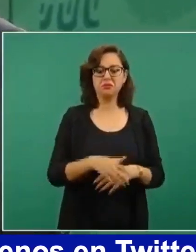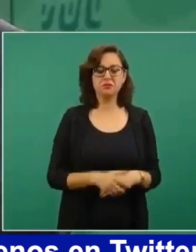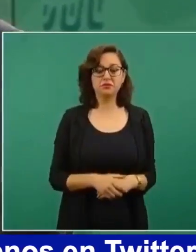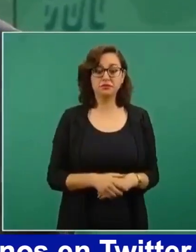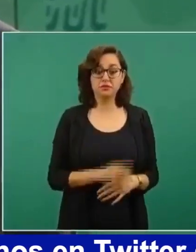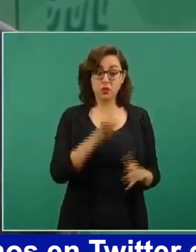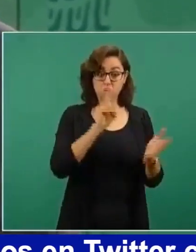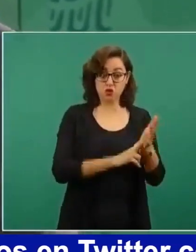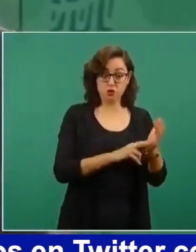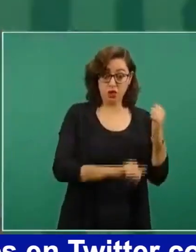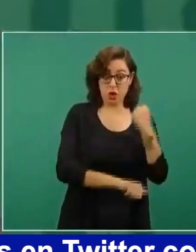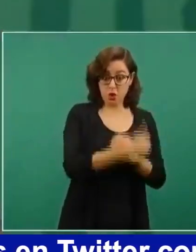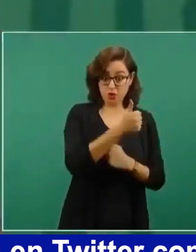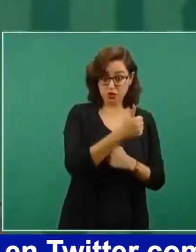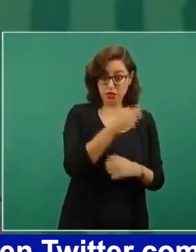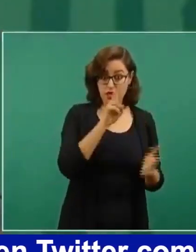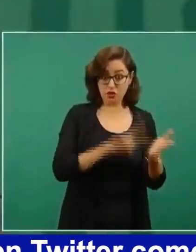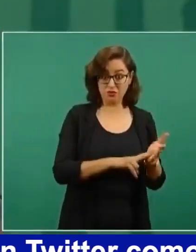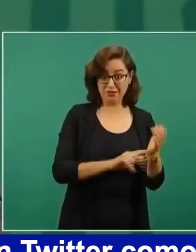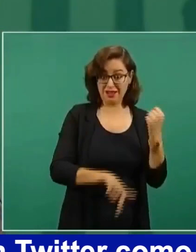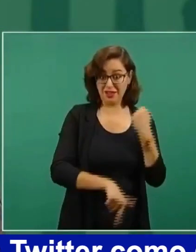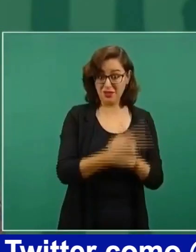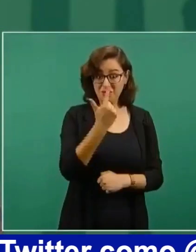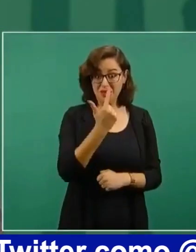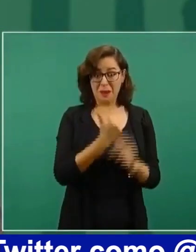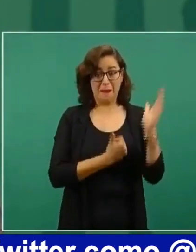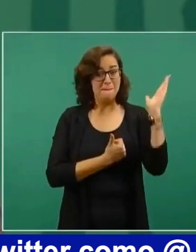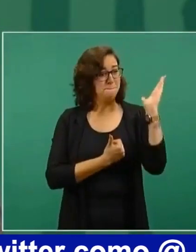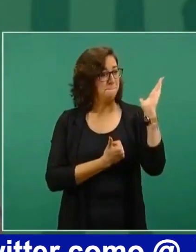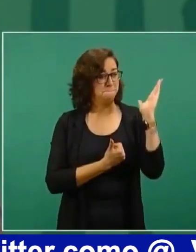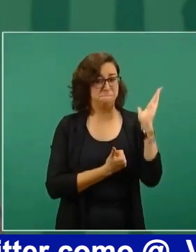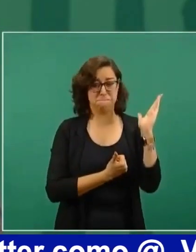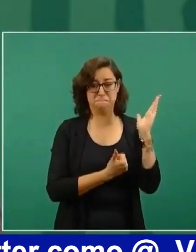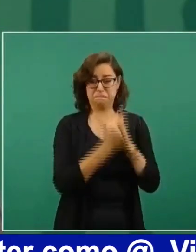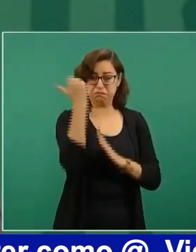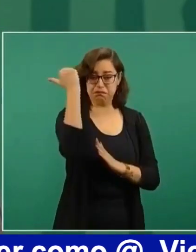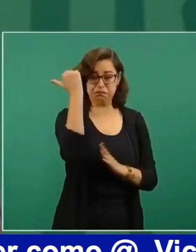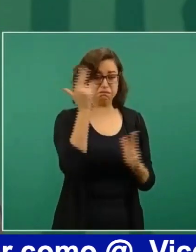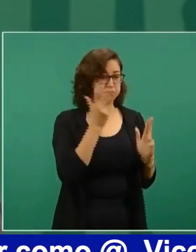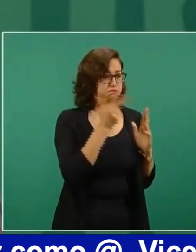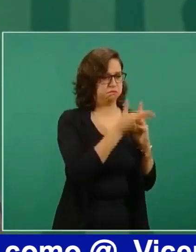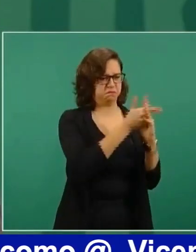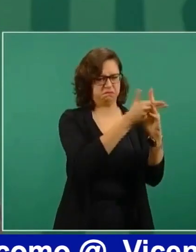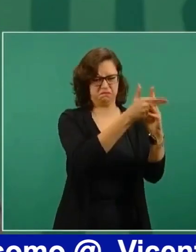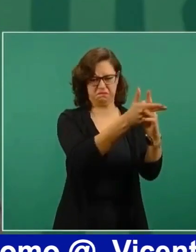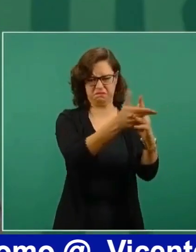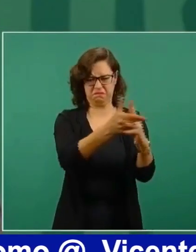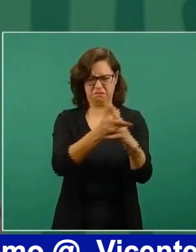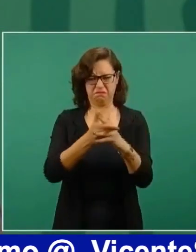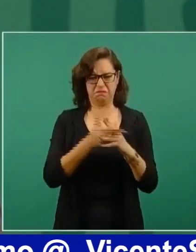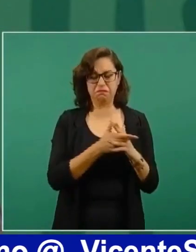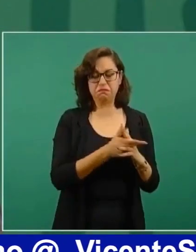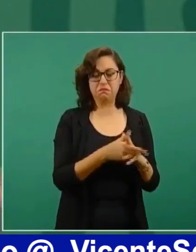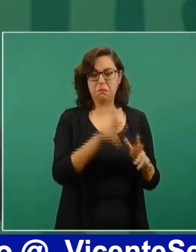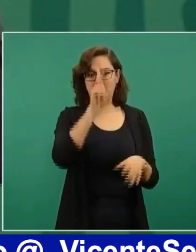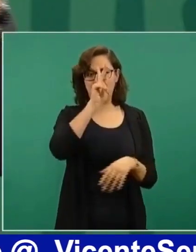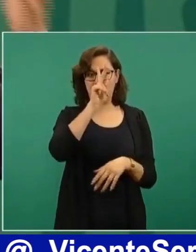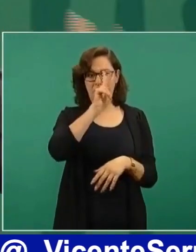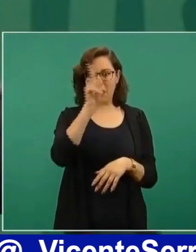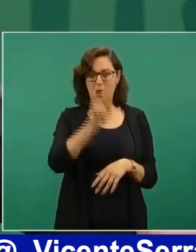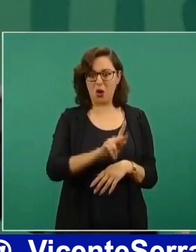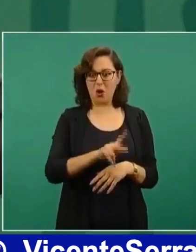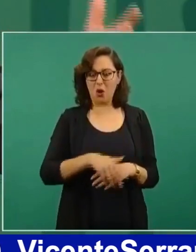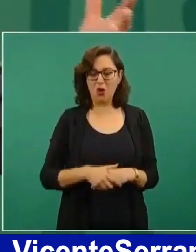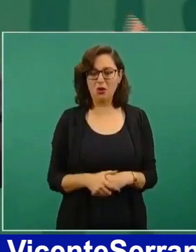2011 y 2012, así, hasta arriba, la letalidad. No, el